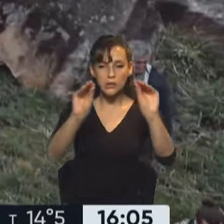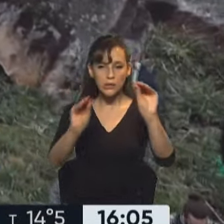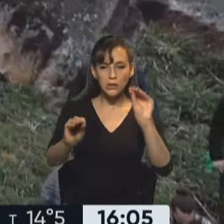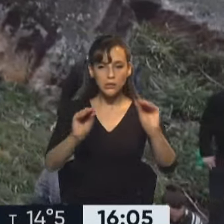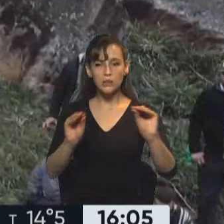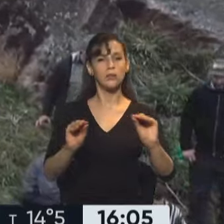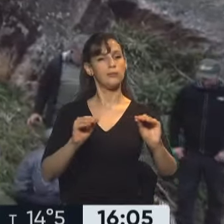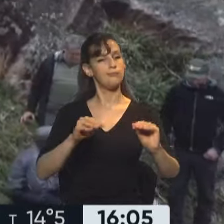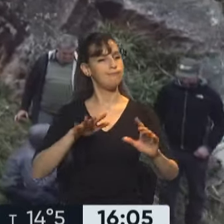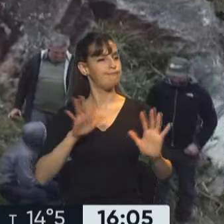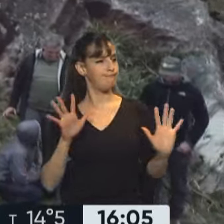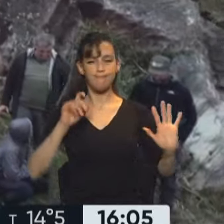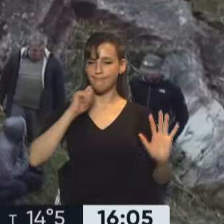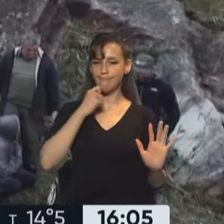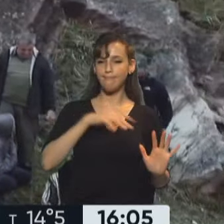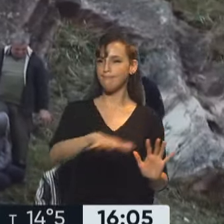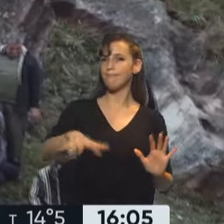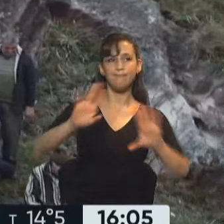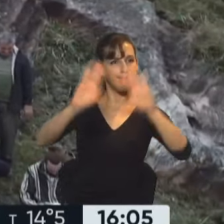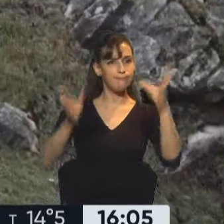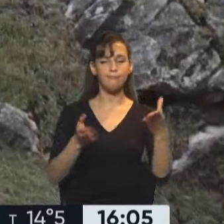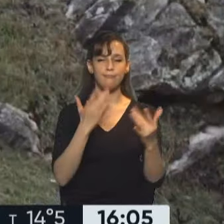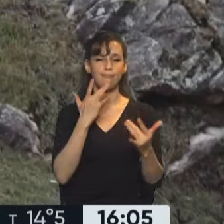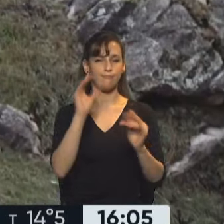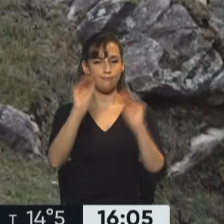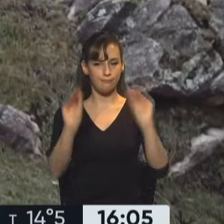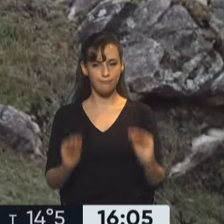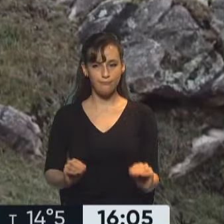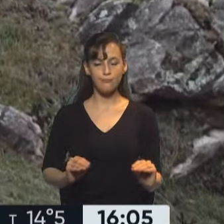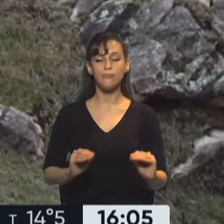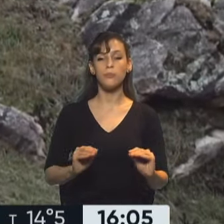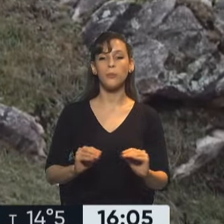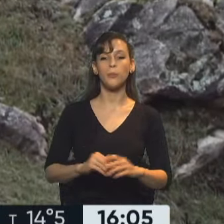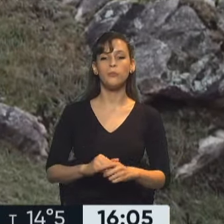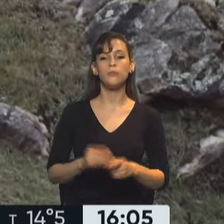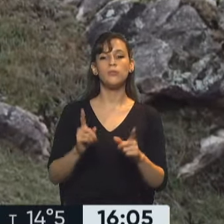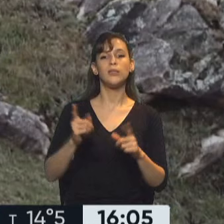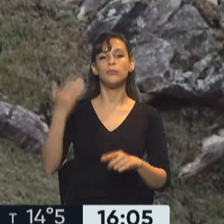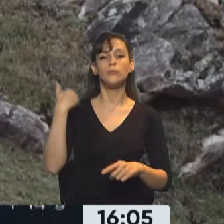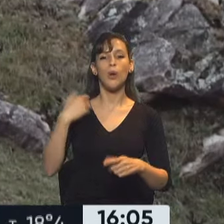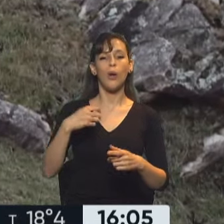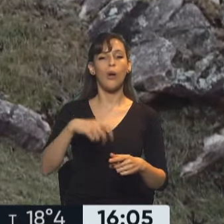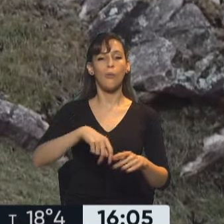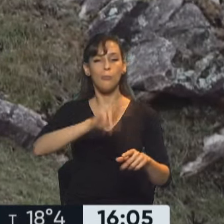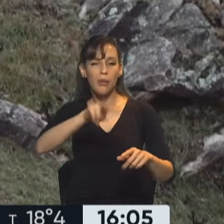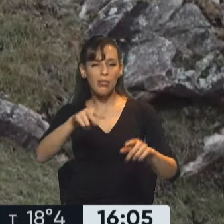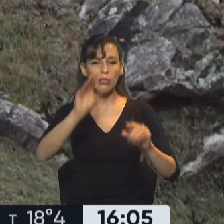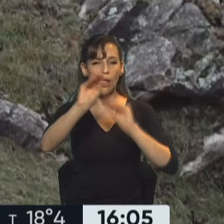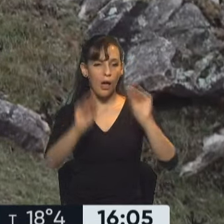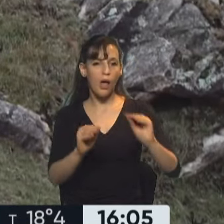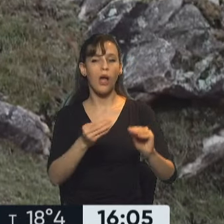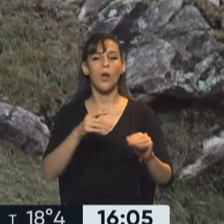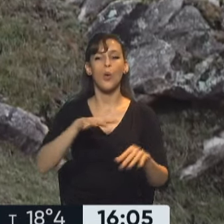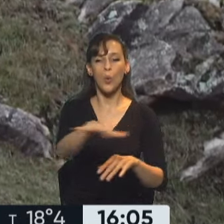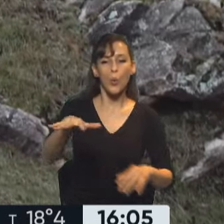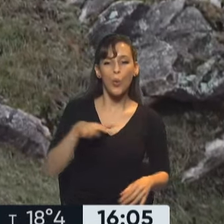espacio, la ubicación de determinados lugares donde se pintaba, que no se pintaban en cualquier lugar, sino en determinados puntos,